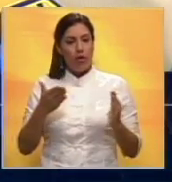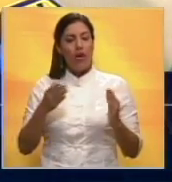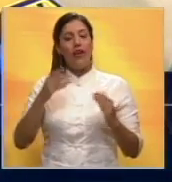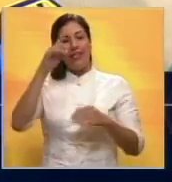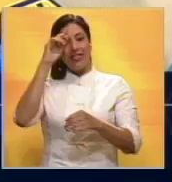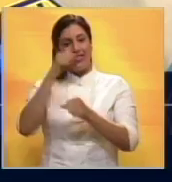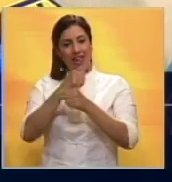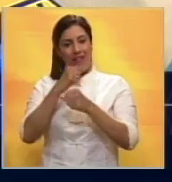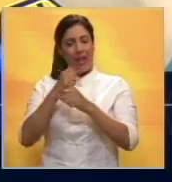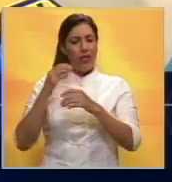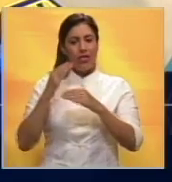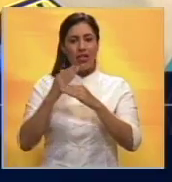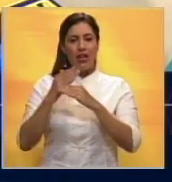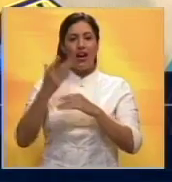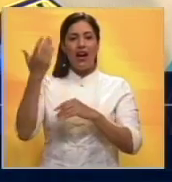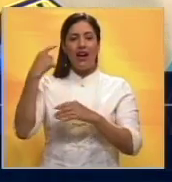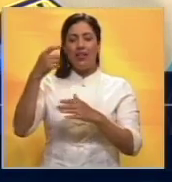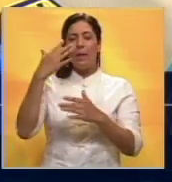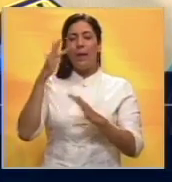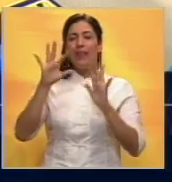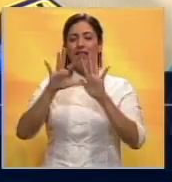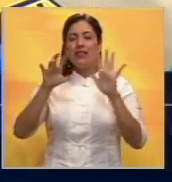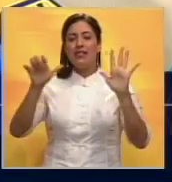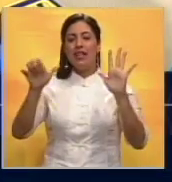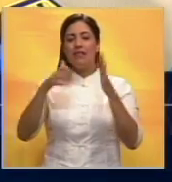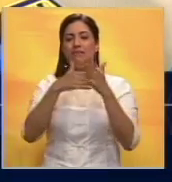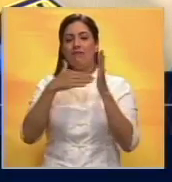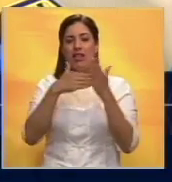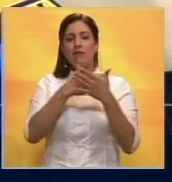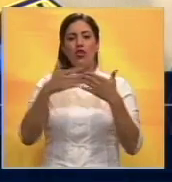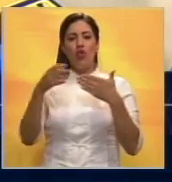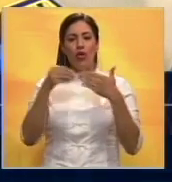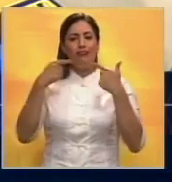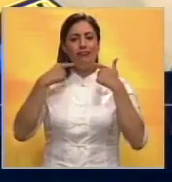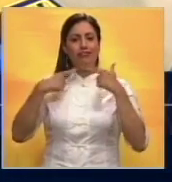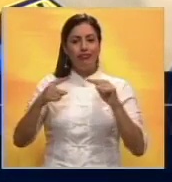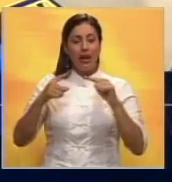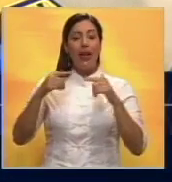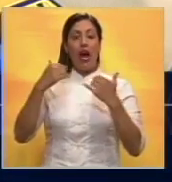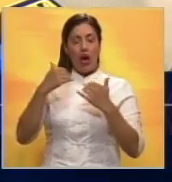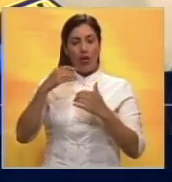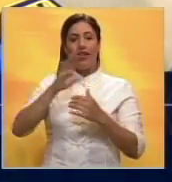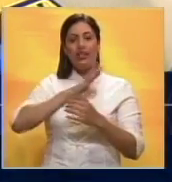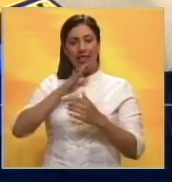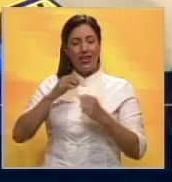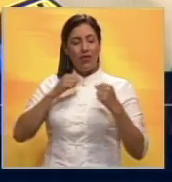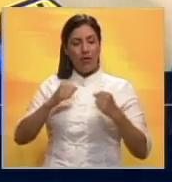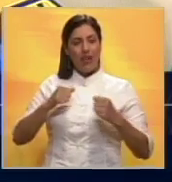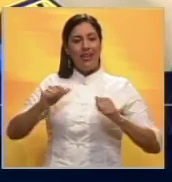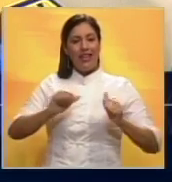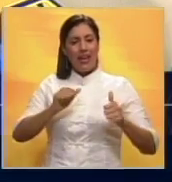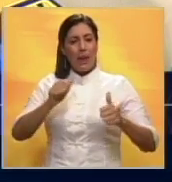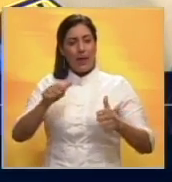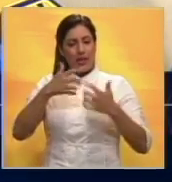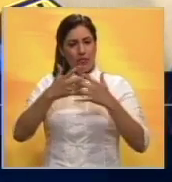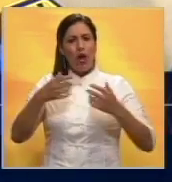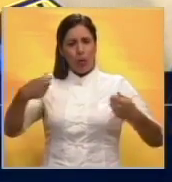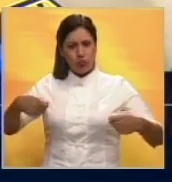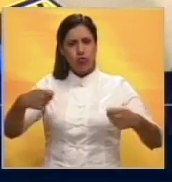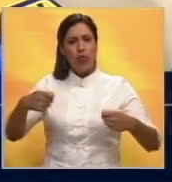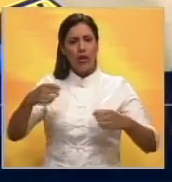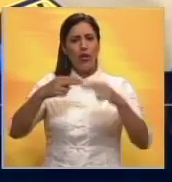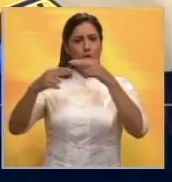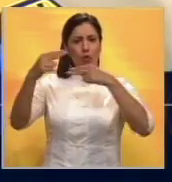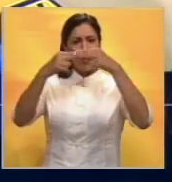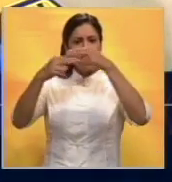estas obras que se calculan que están por ord de los 16,000 millones de dólares Pues ahí hay un componente interesante de empresarios que quieren y apuesta a